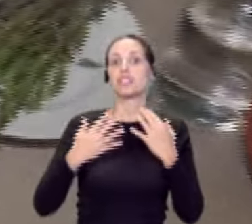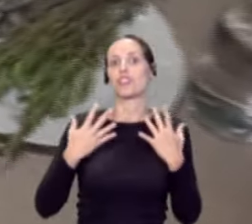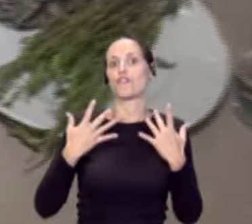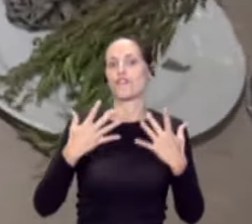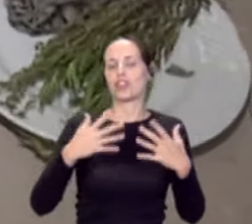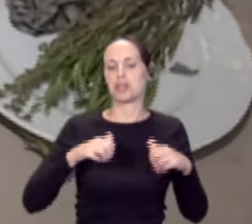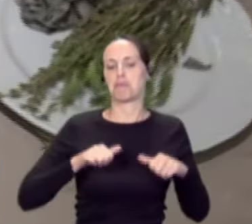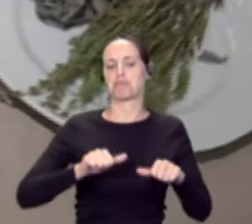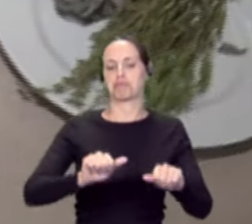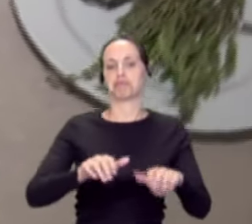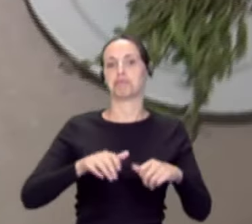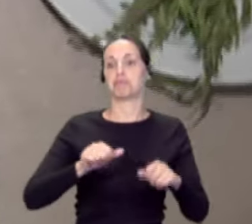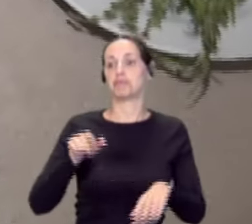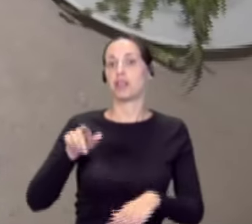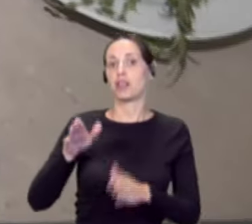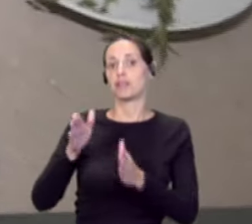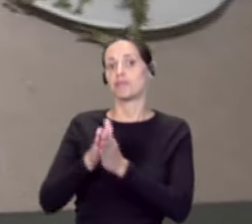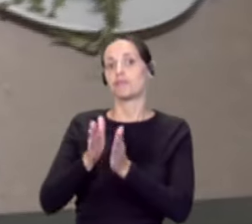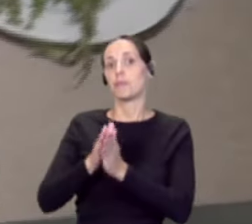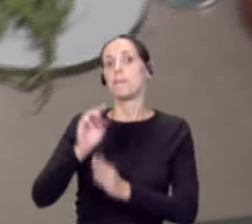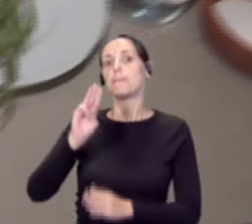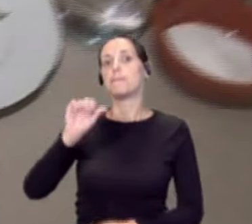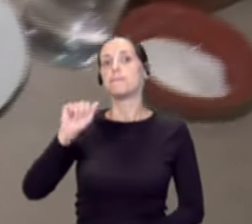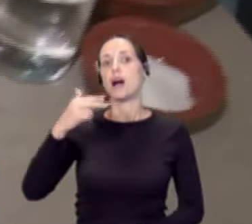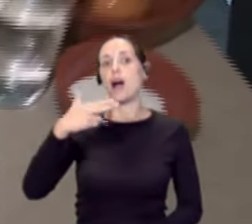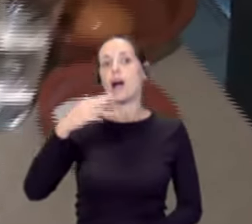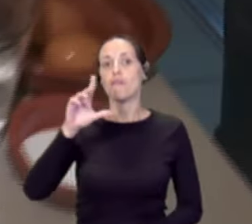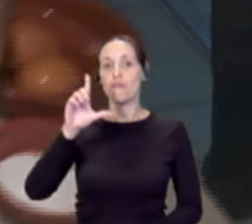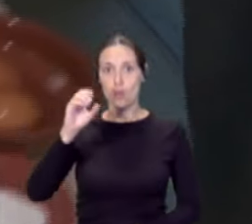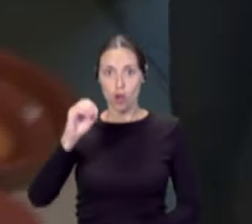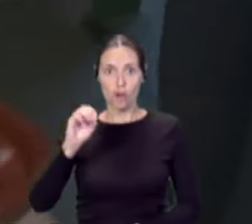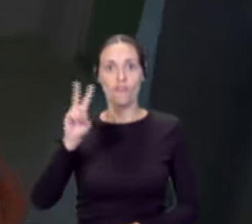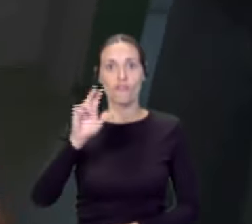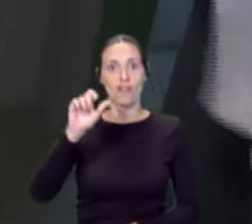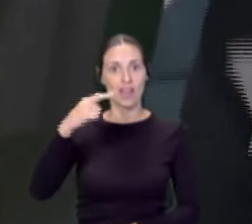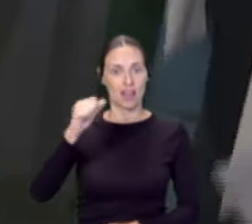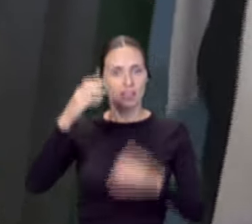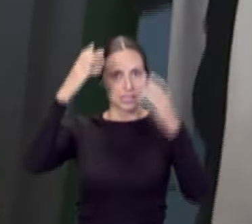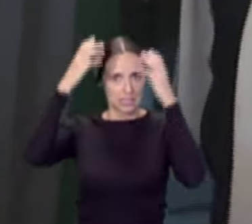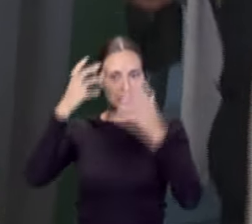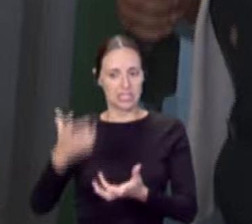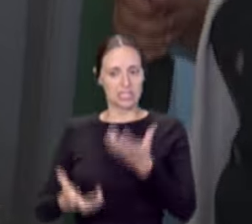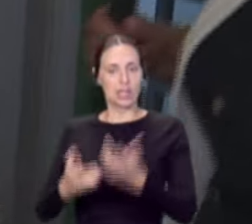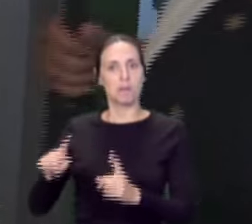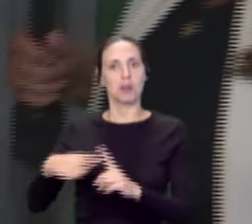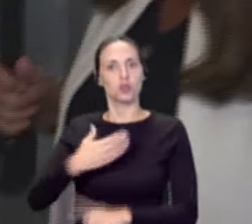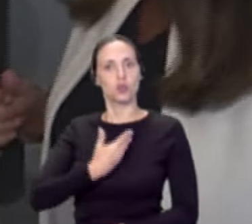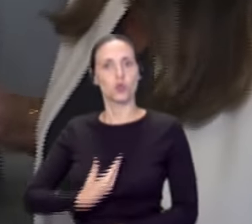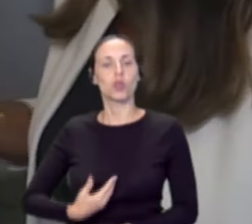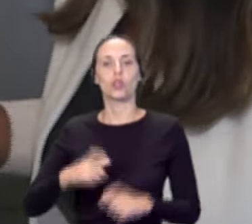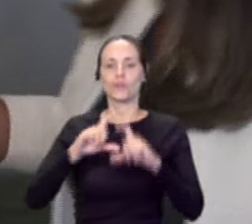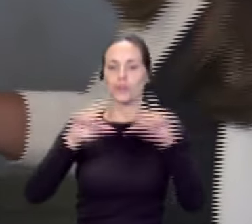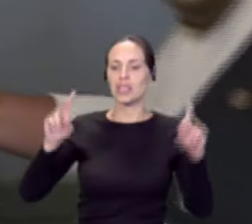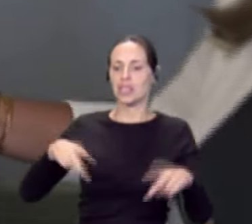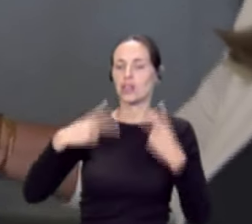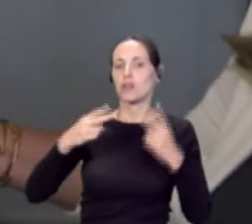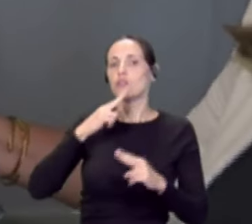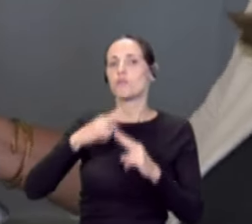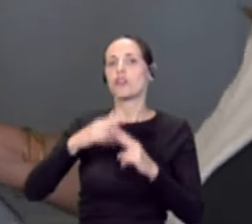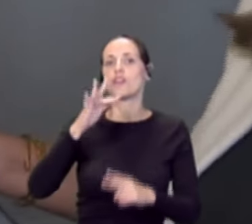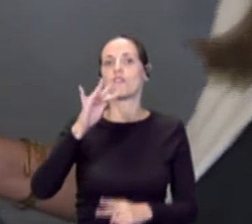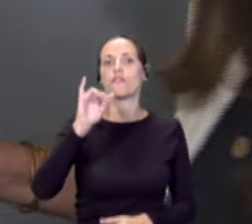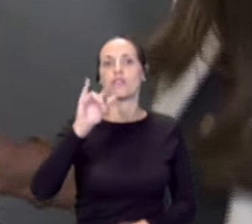contar, está con nosotros Pablo Vega, que él es el chef y el dueño del restaurante La Filomena. Muy buenos días. Muy buenas, Steffi.